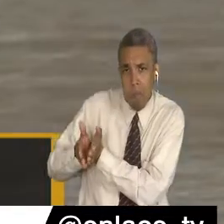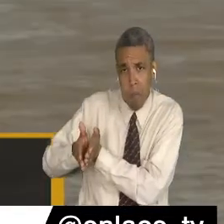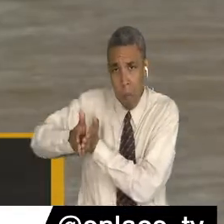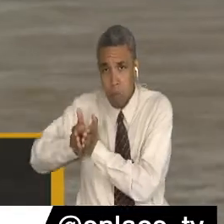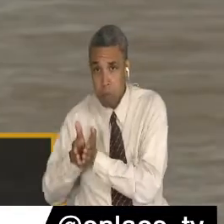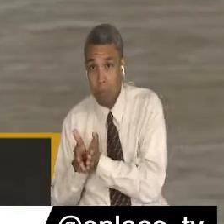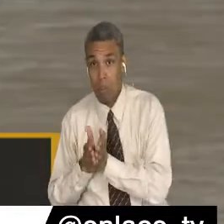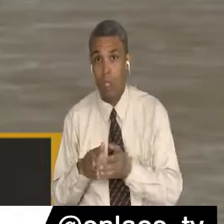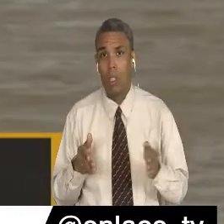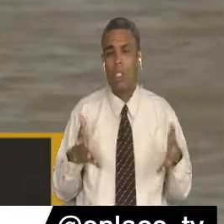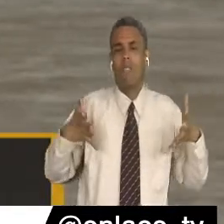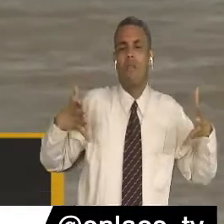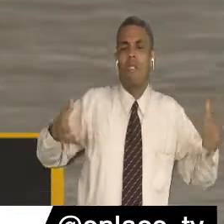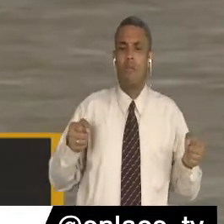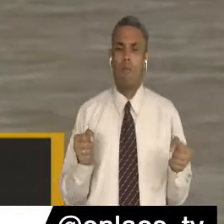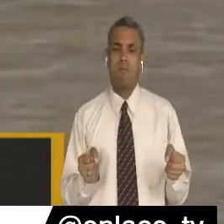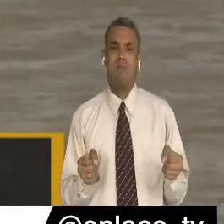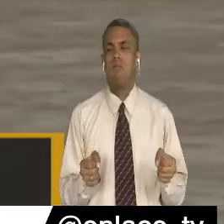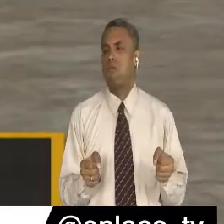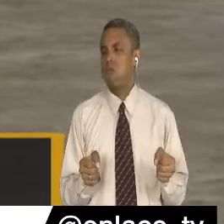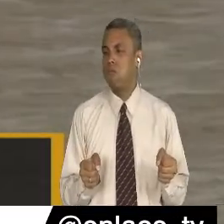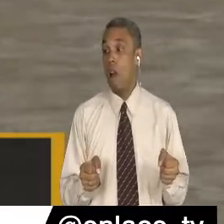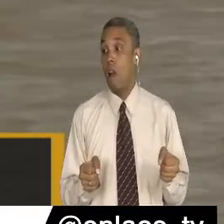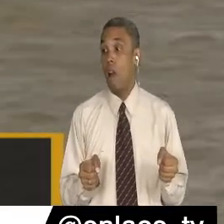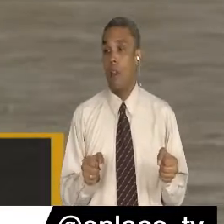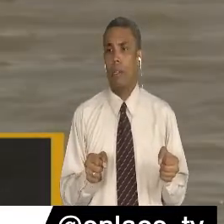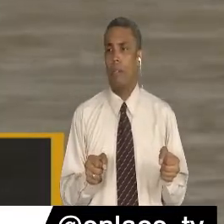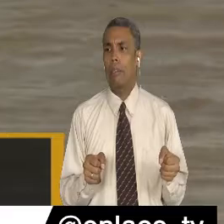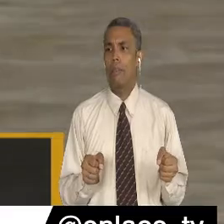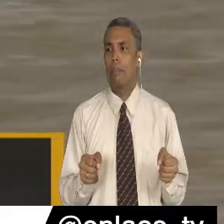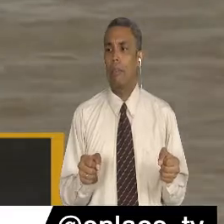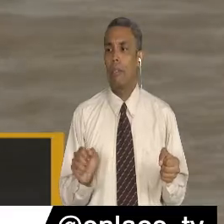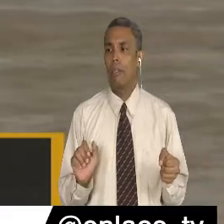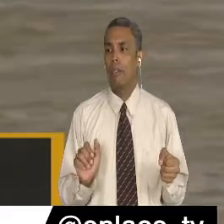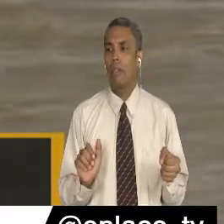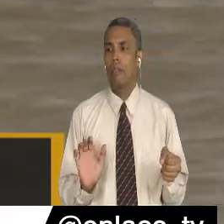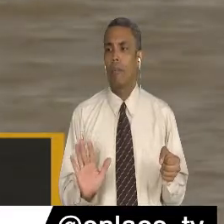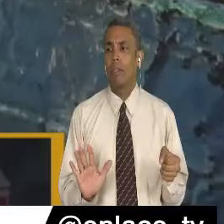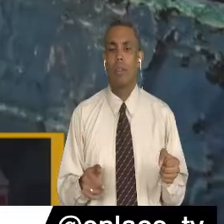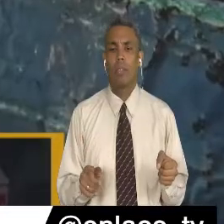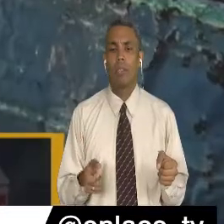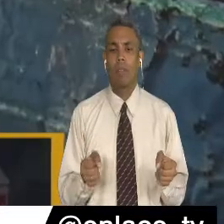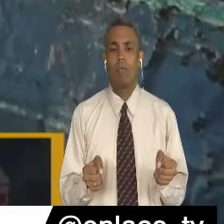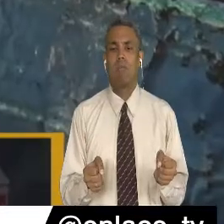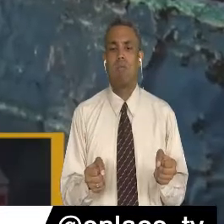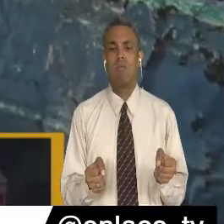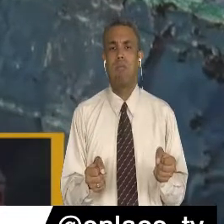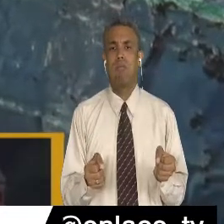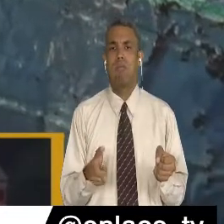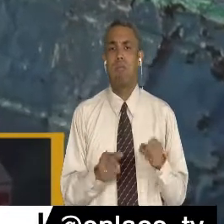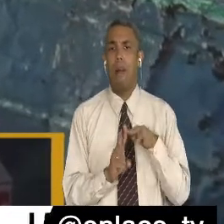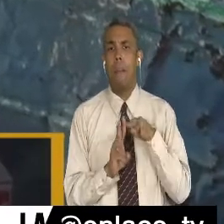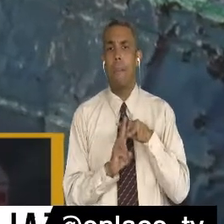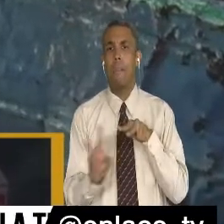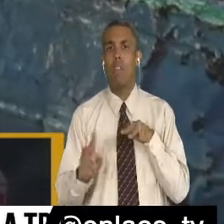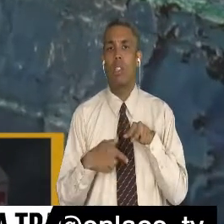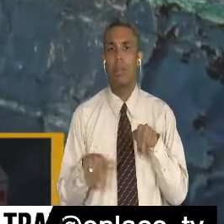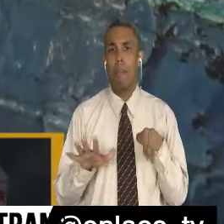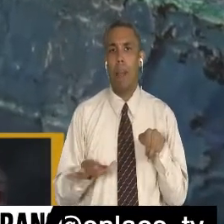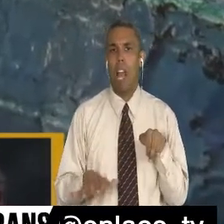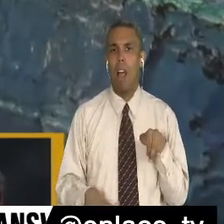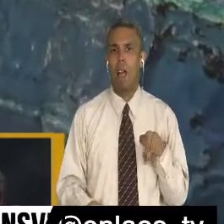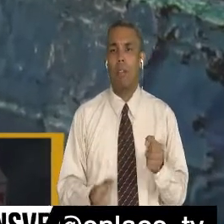tienen mucha precaución en eso, otros de pronto no lo alcanza a ver a uno, pero de todas maneras ellos lo saben, como transportadores de embarcaciones mayores,